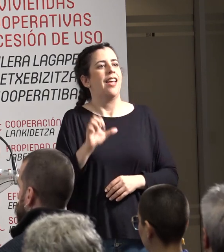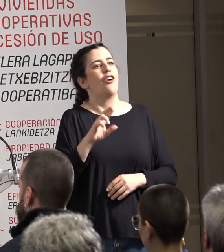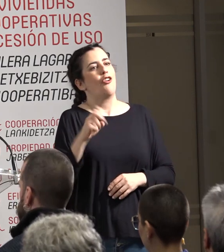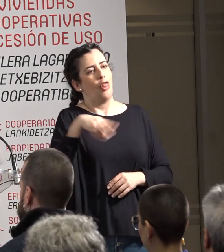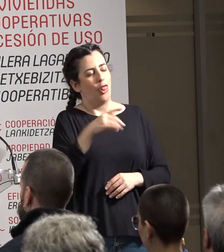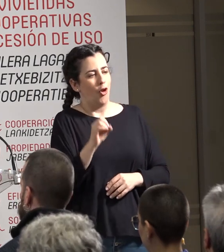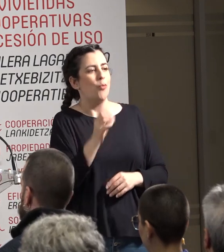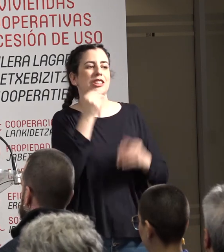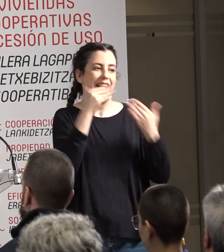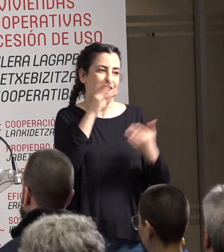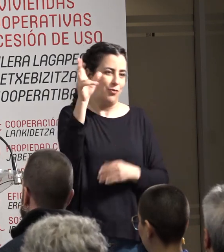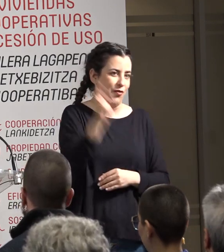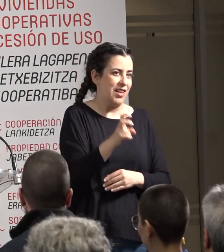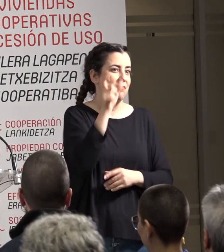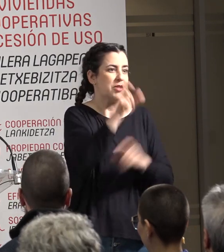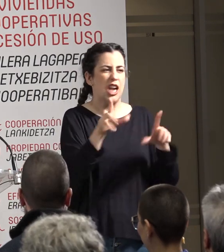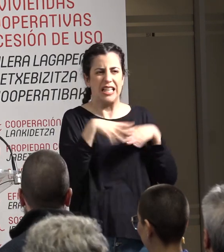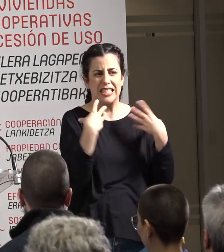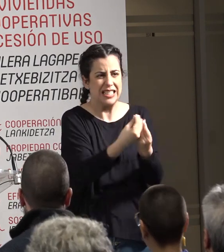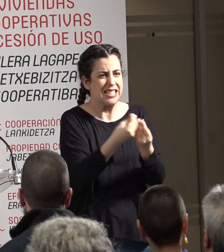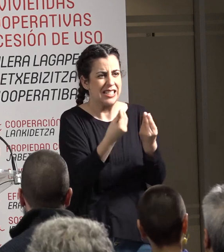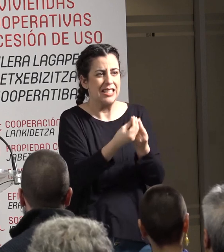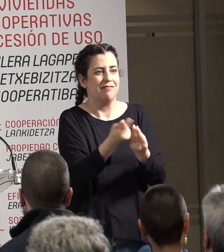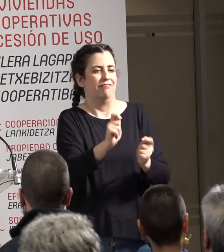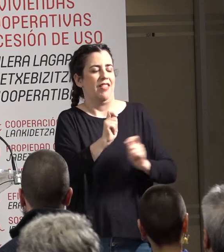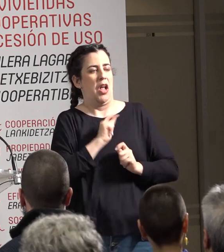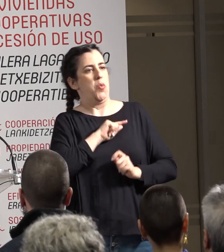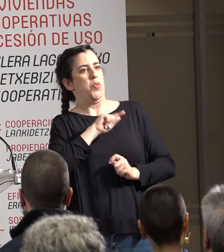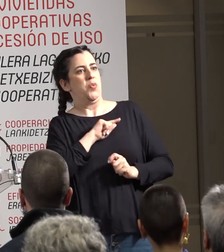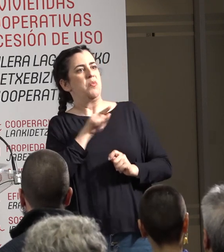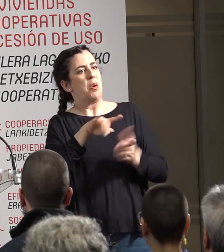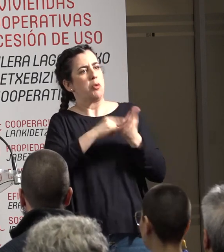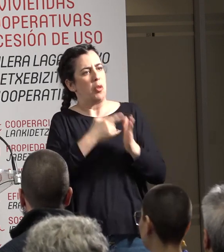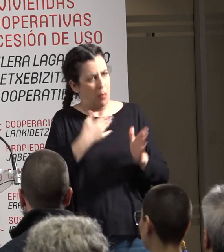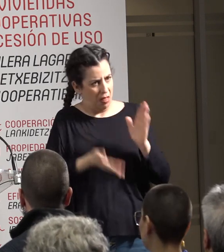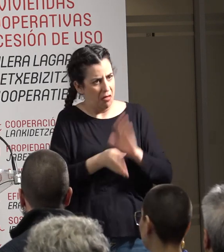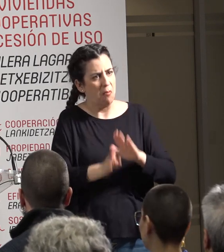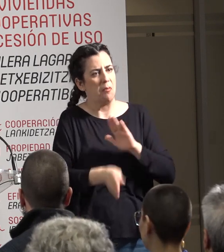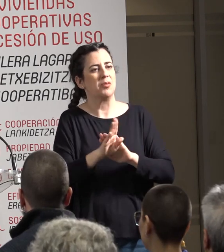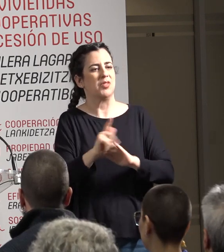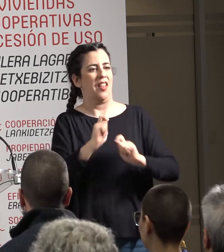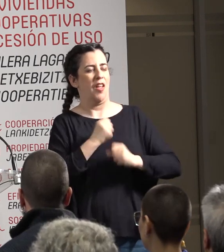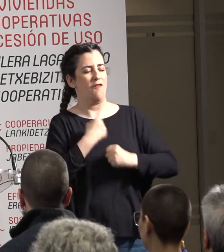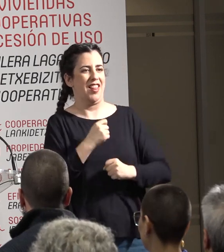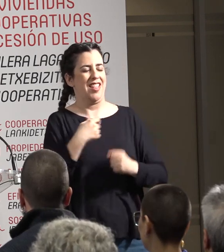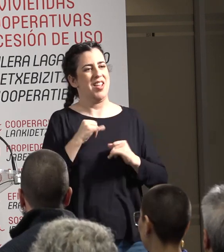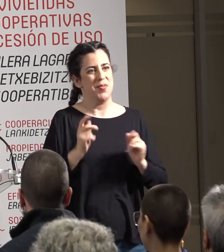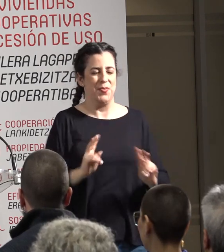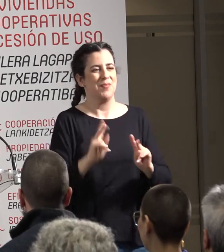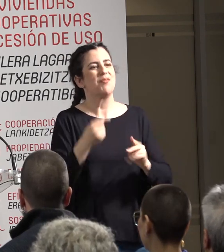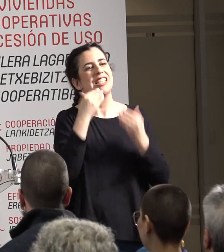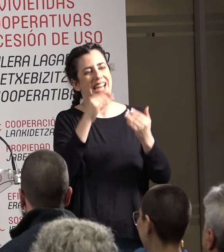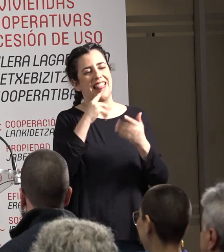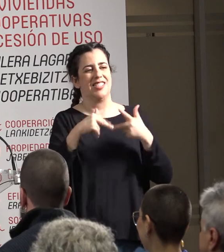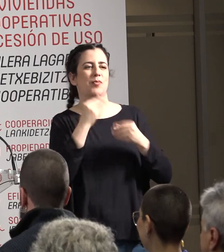gente aquí nos hace pensar que este proyecto es posible, nos da fuerzas, nos da energía. Así que muchísimas gracias y eskerrik asko a todas y a